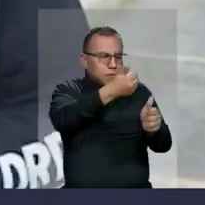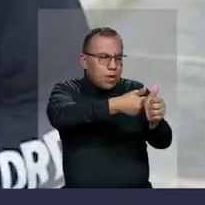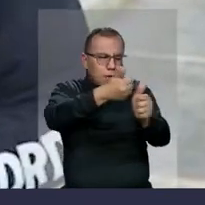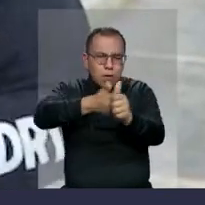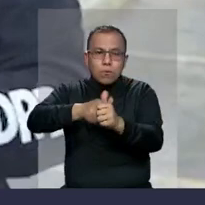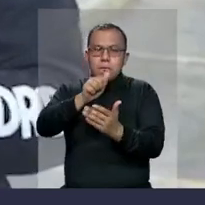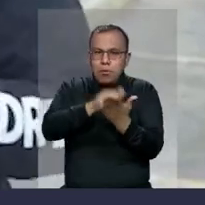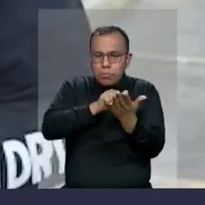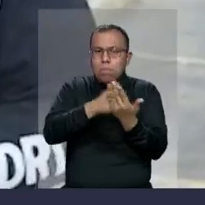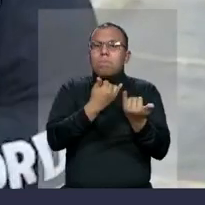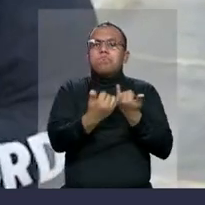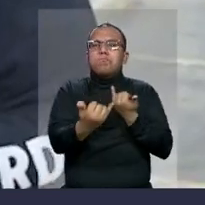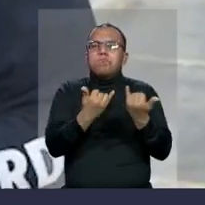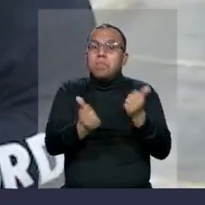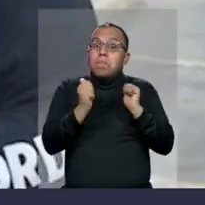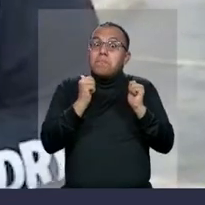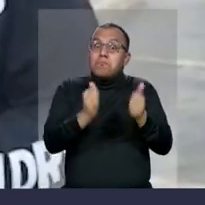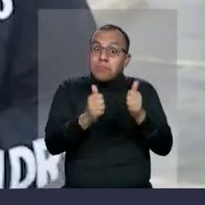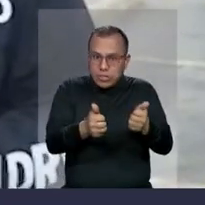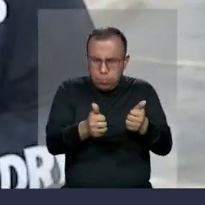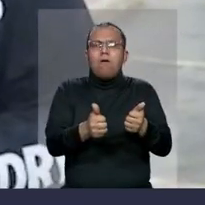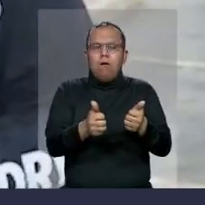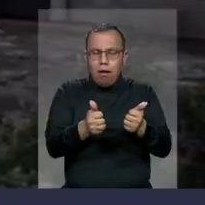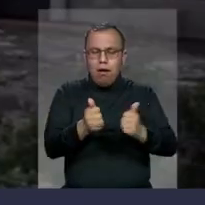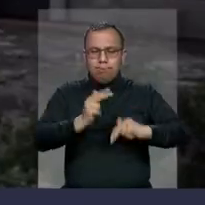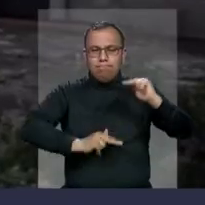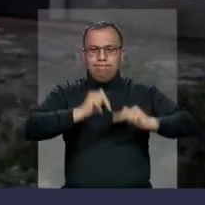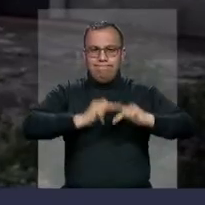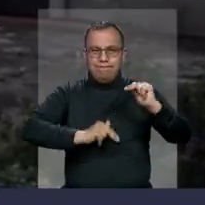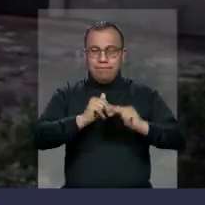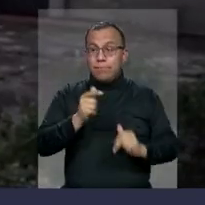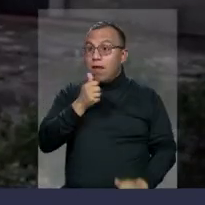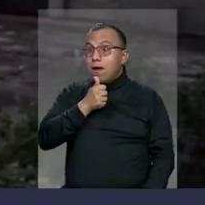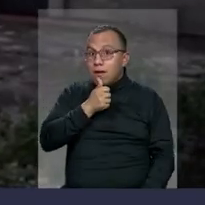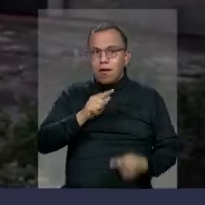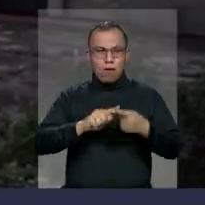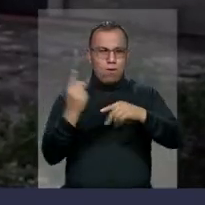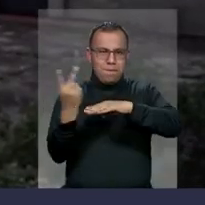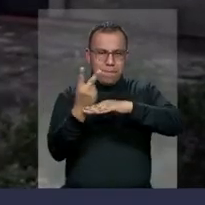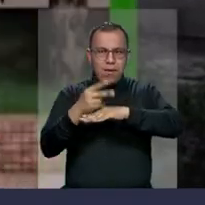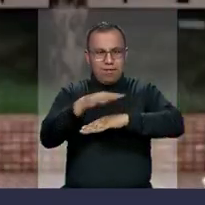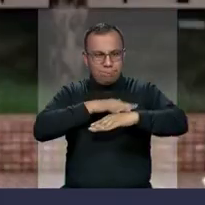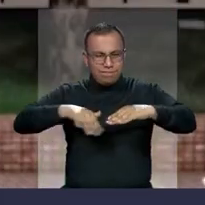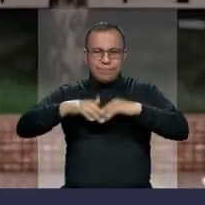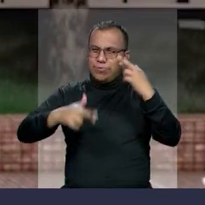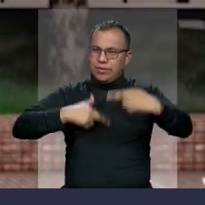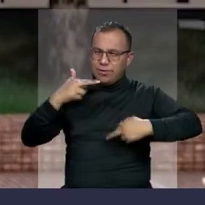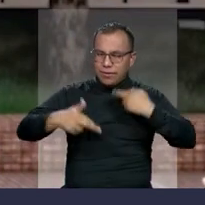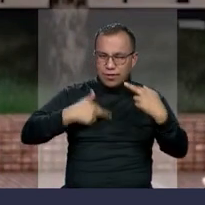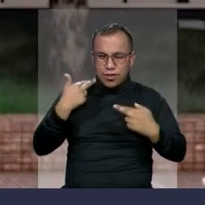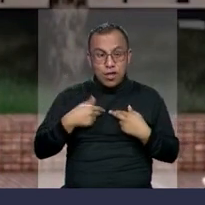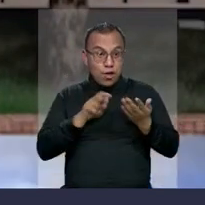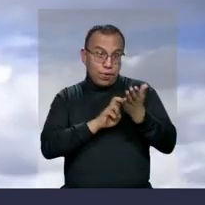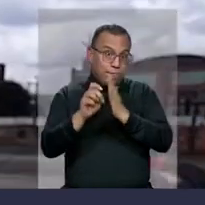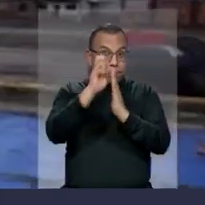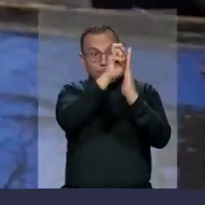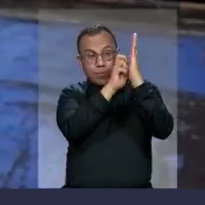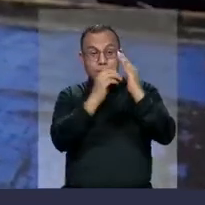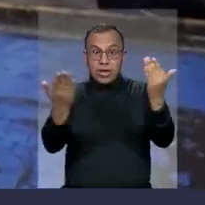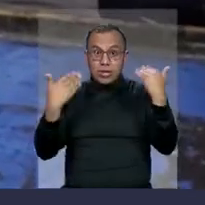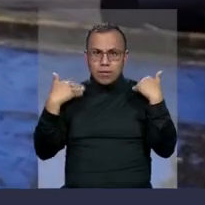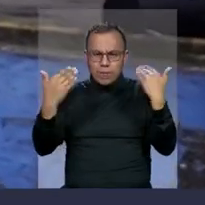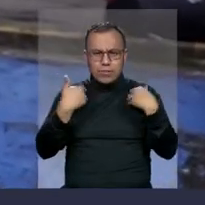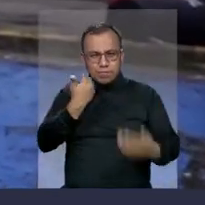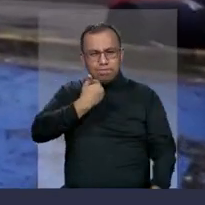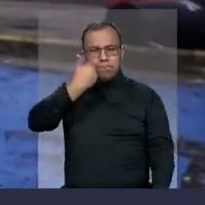de los materiales que salen de estas obras. Zonas de agua y jardinería, de recreación, crossfit, escalada y un gimnasio